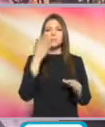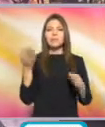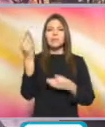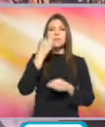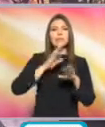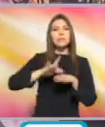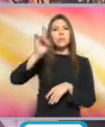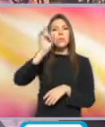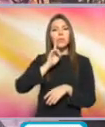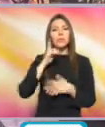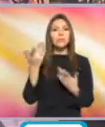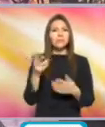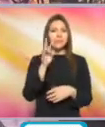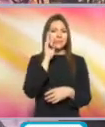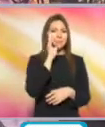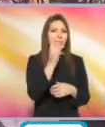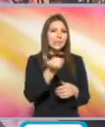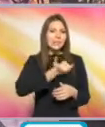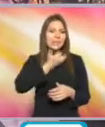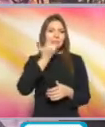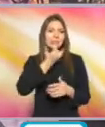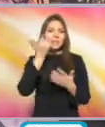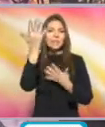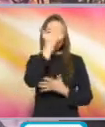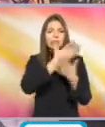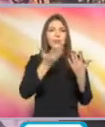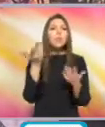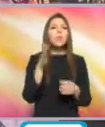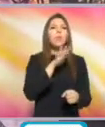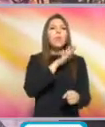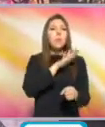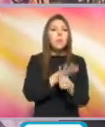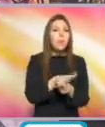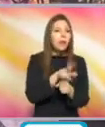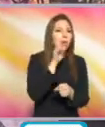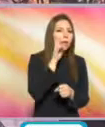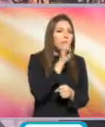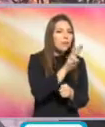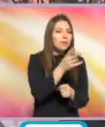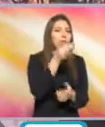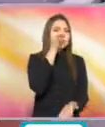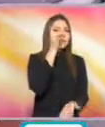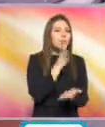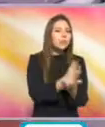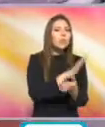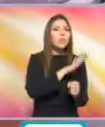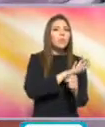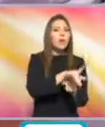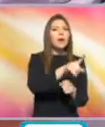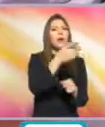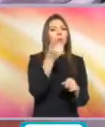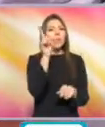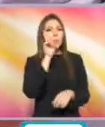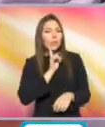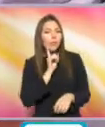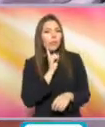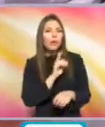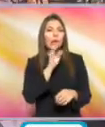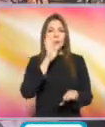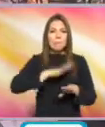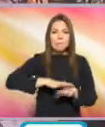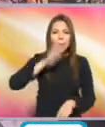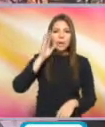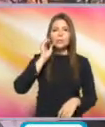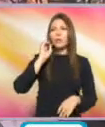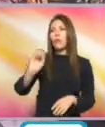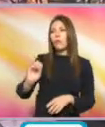género. Hasta ella o misma, el claro. concepto que tenemos del género, de lo que se supone Claro. que es femenino o masculino. Del rosa y el azul. Esto va más allá y lo podemos encajar un